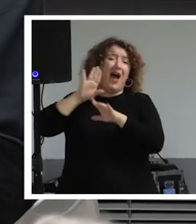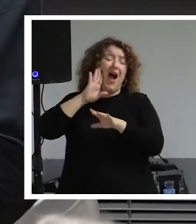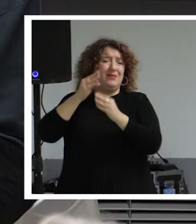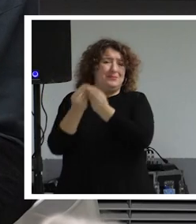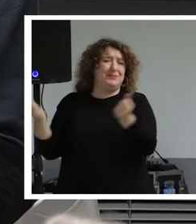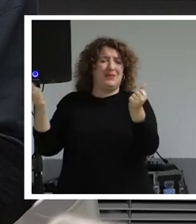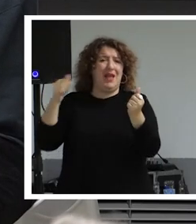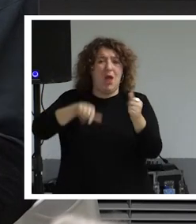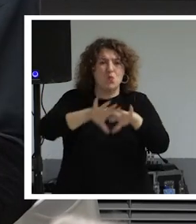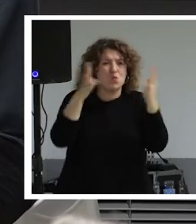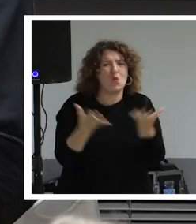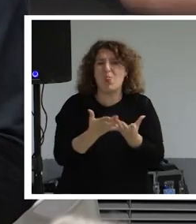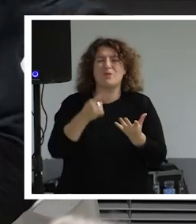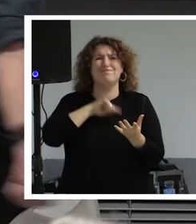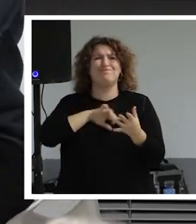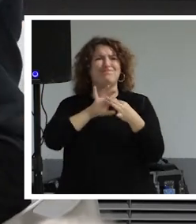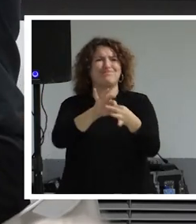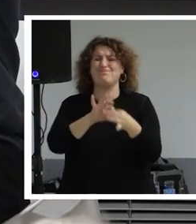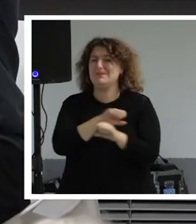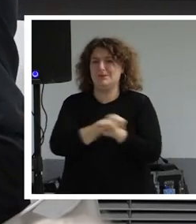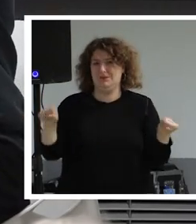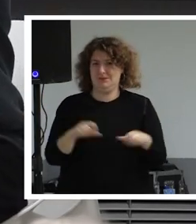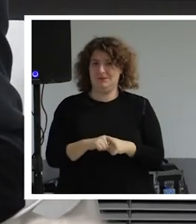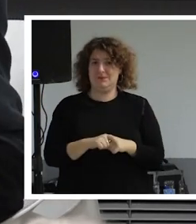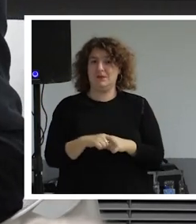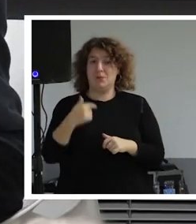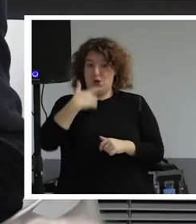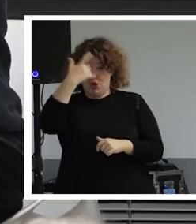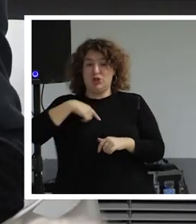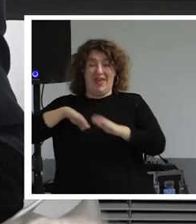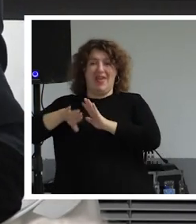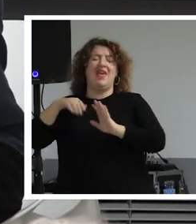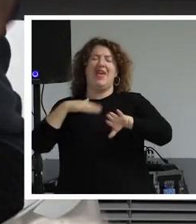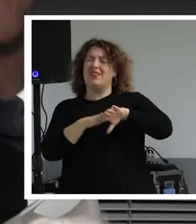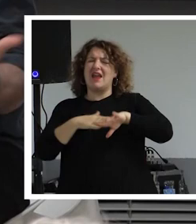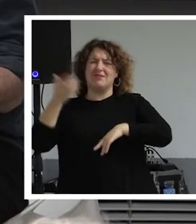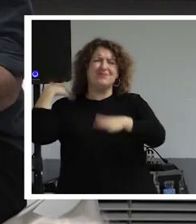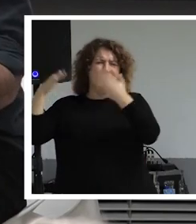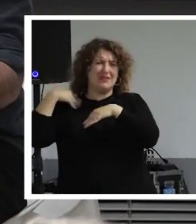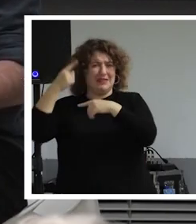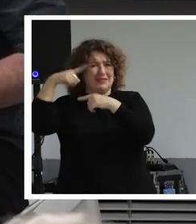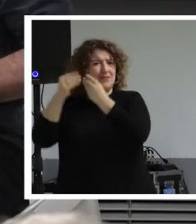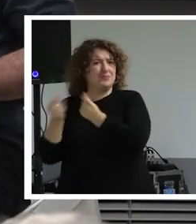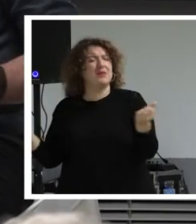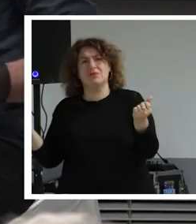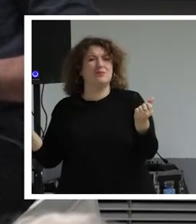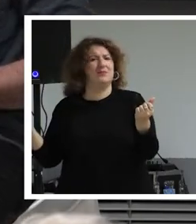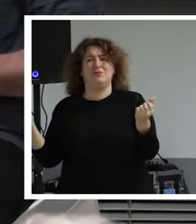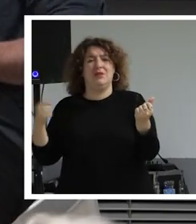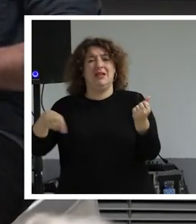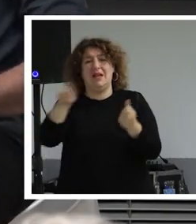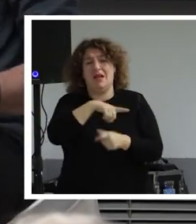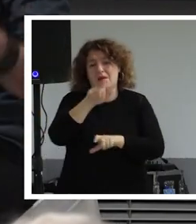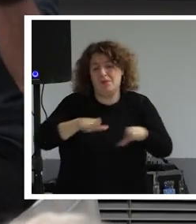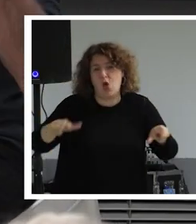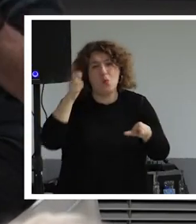las fórmulas antiguas les cuesta ser exitosa en este mundo que ya se pervirtió de aquello pero las izquierdas